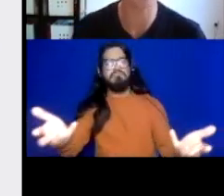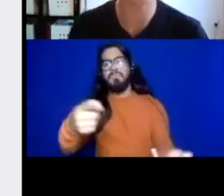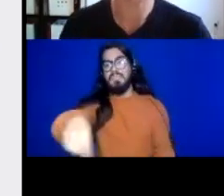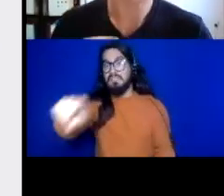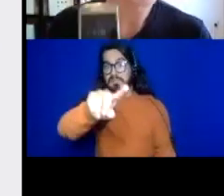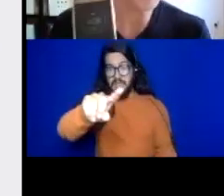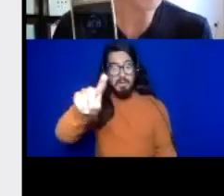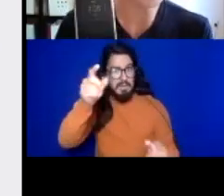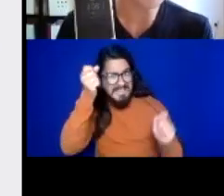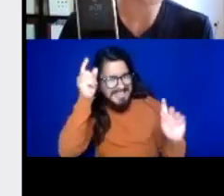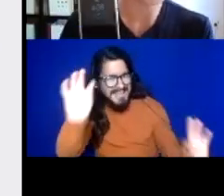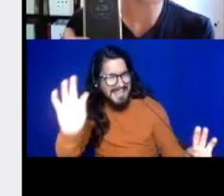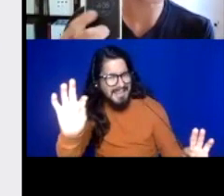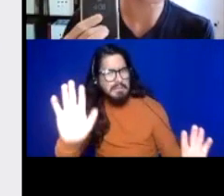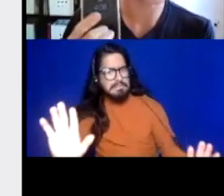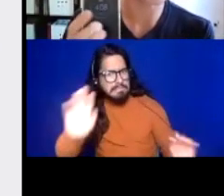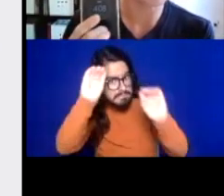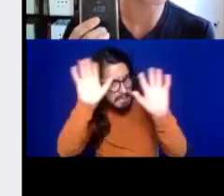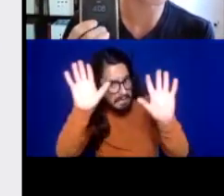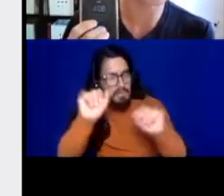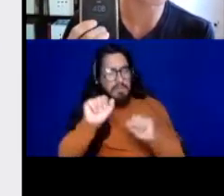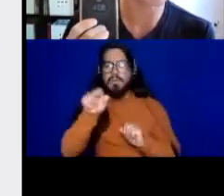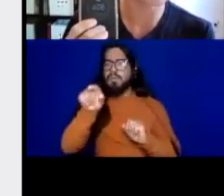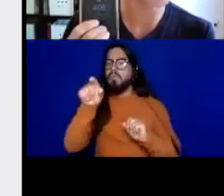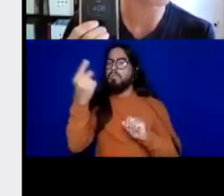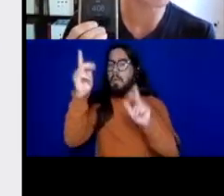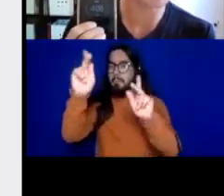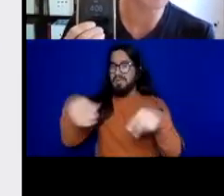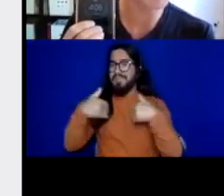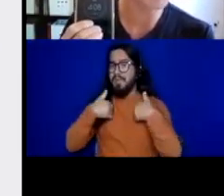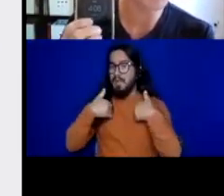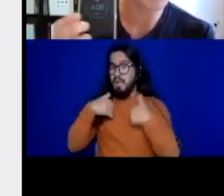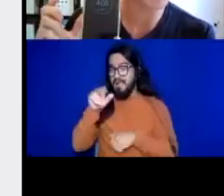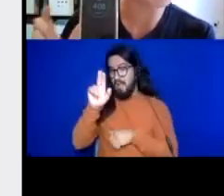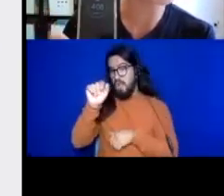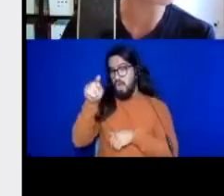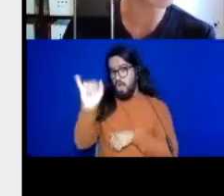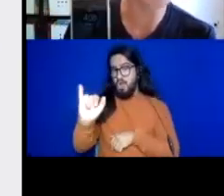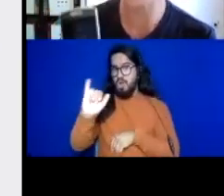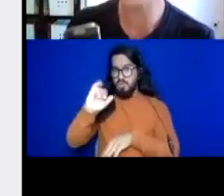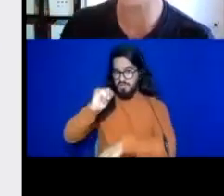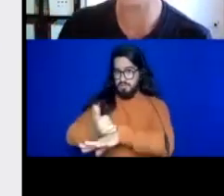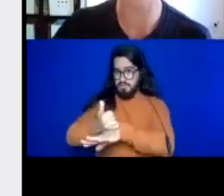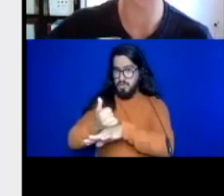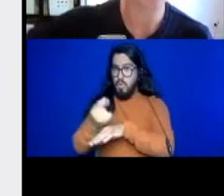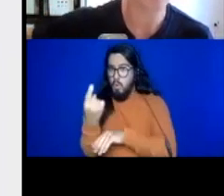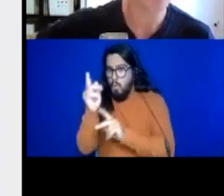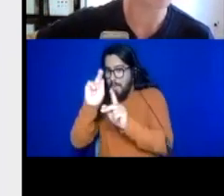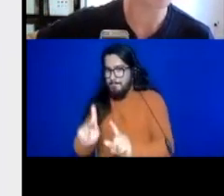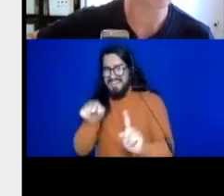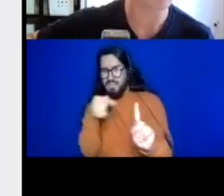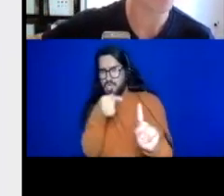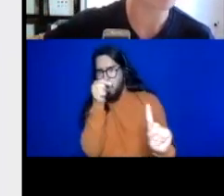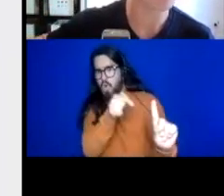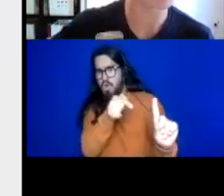y pedirle a la gente que una persona tiene Outfit registrado su teléfono en esa cuenta de